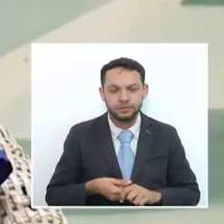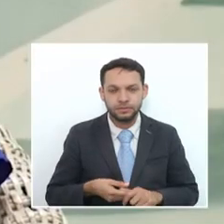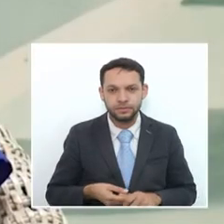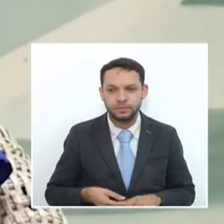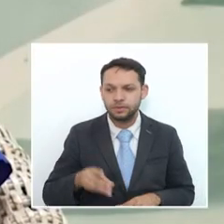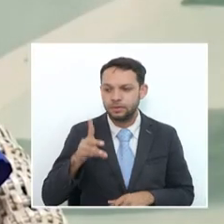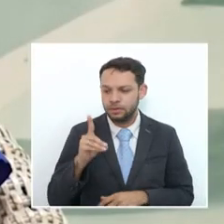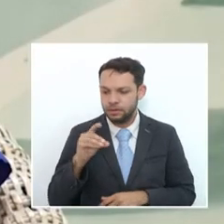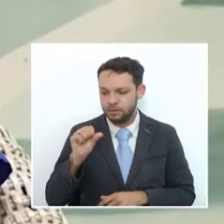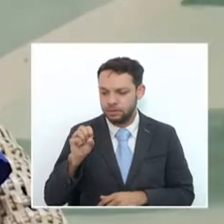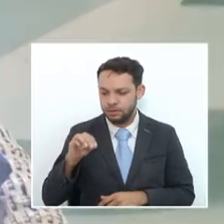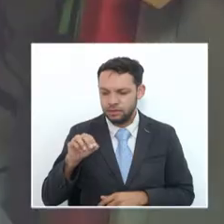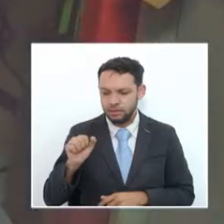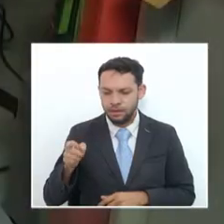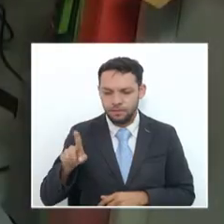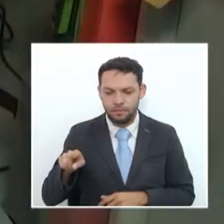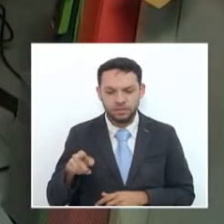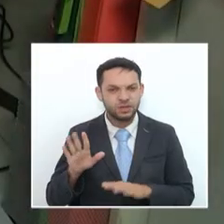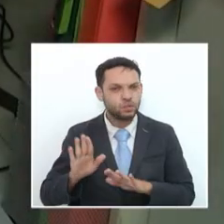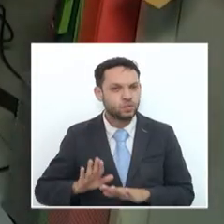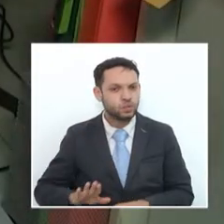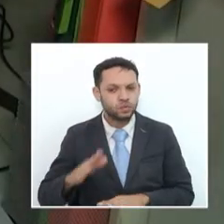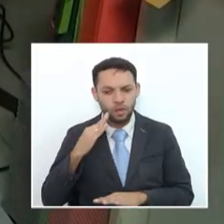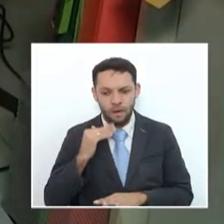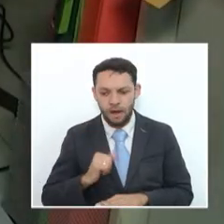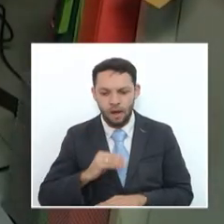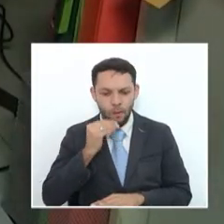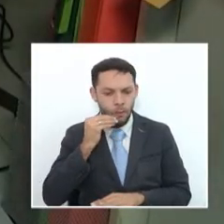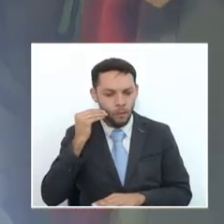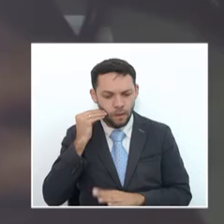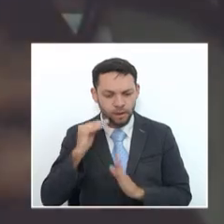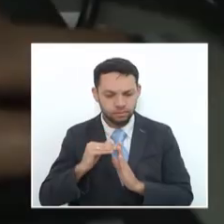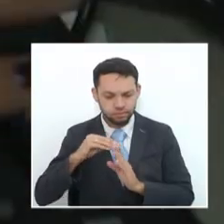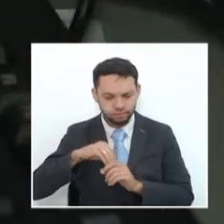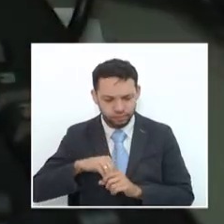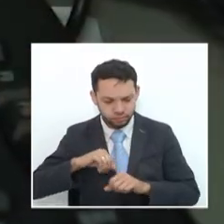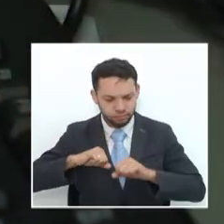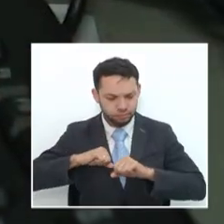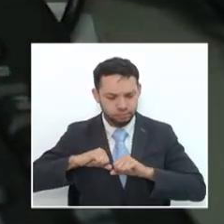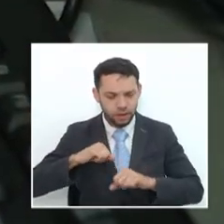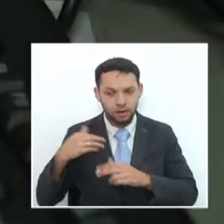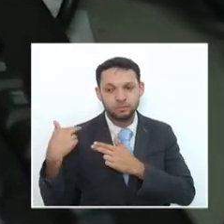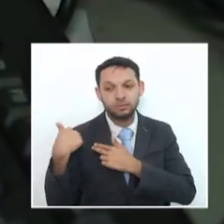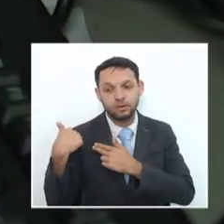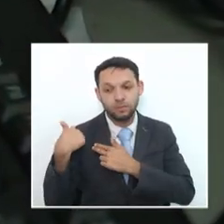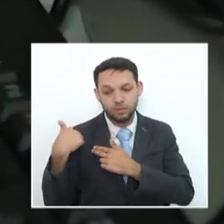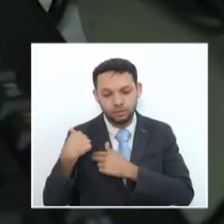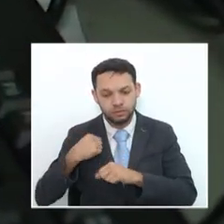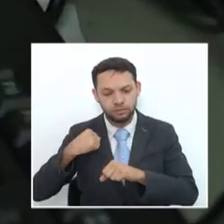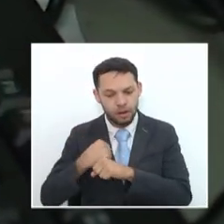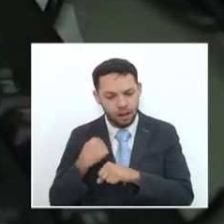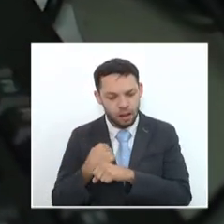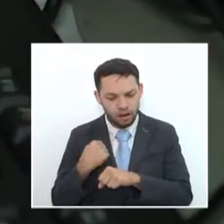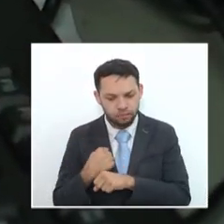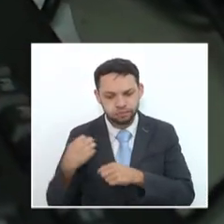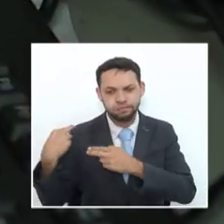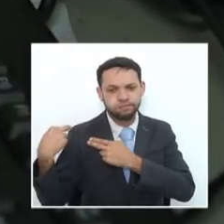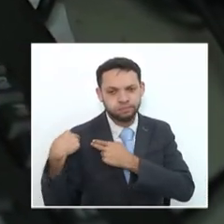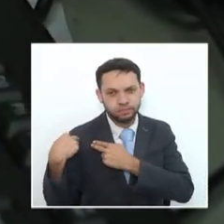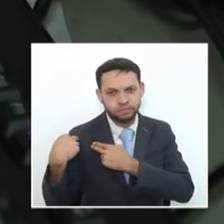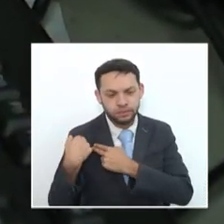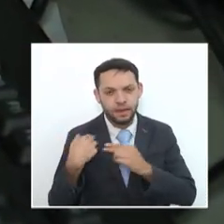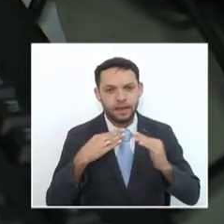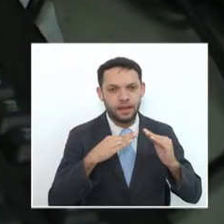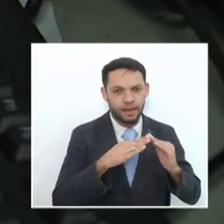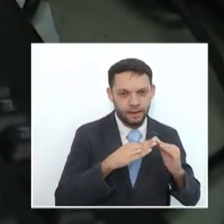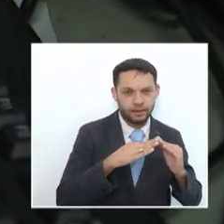Damaris es una mujer muy hogareña, muy trabajadora, muy responsable de todo lo que hace, tanto en su trabajo